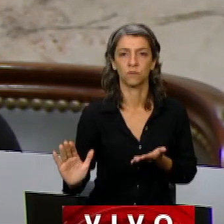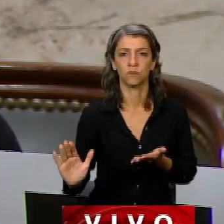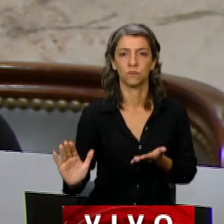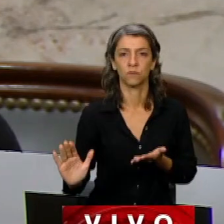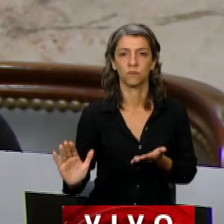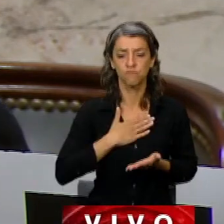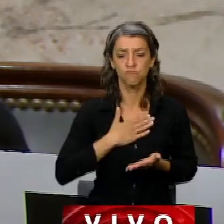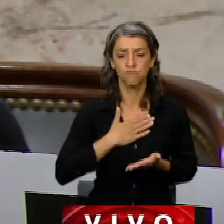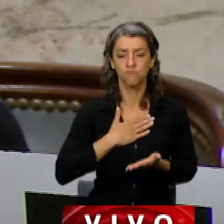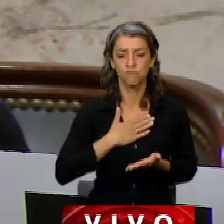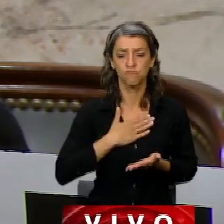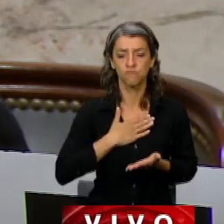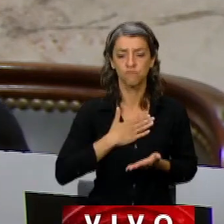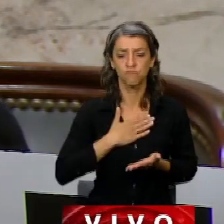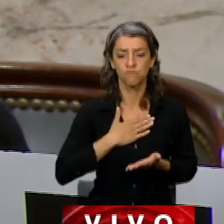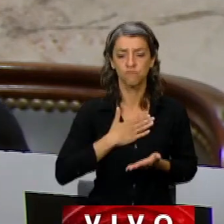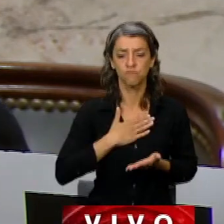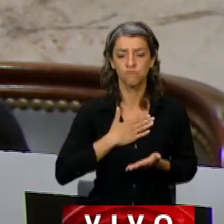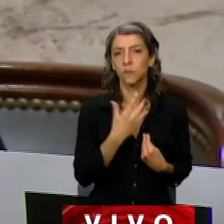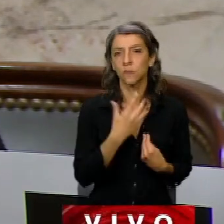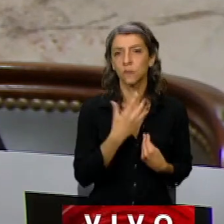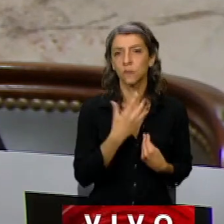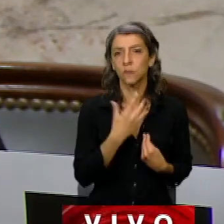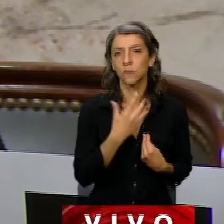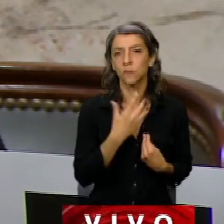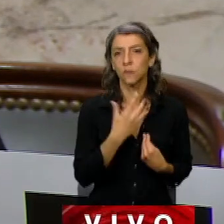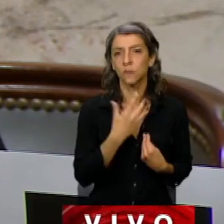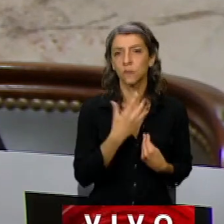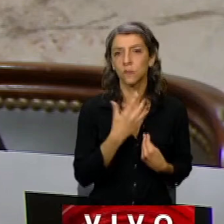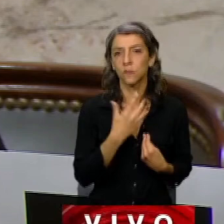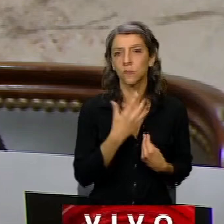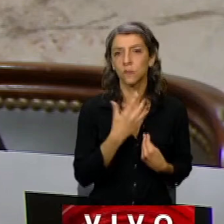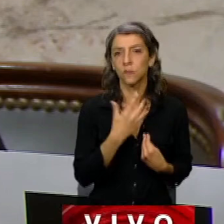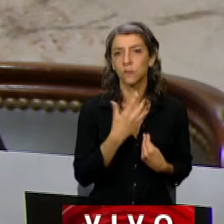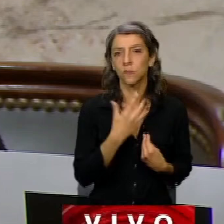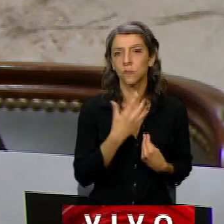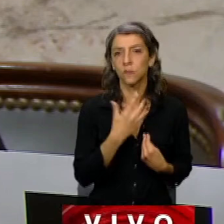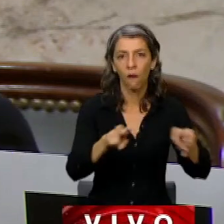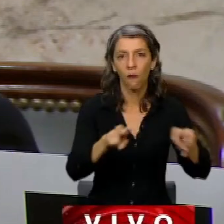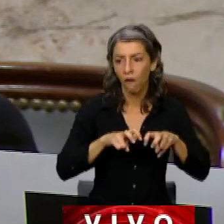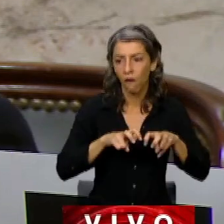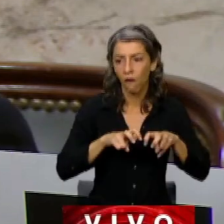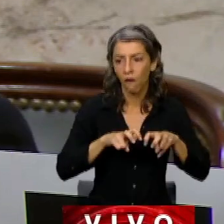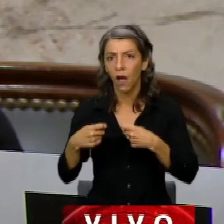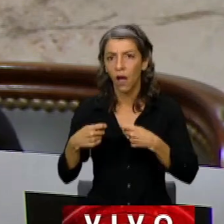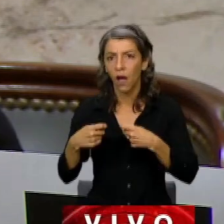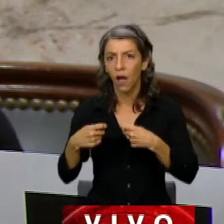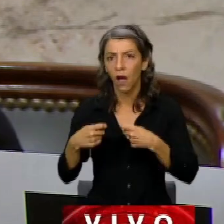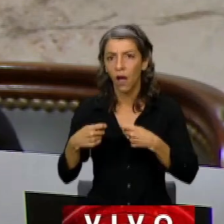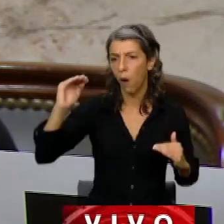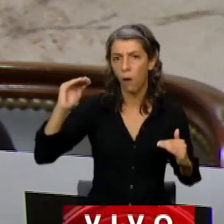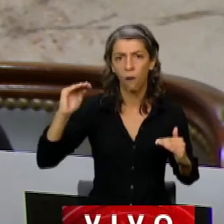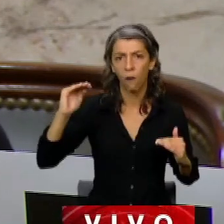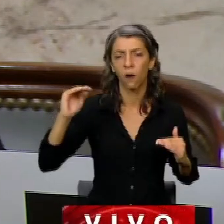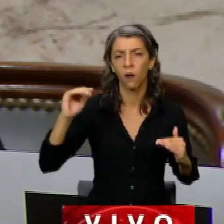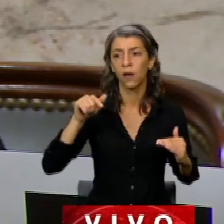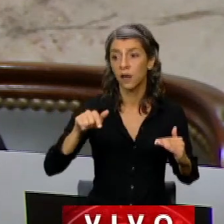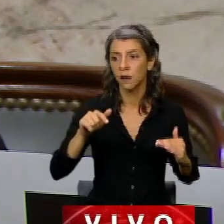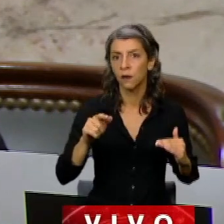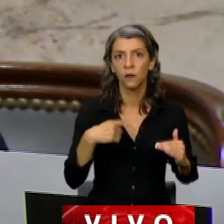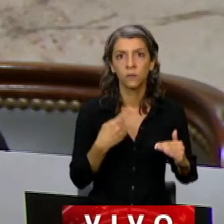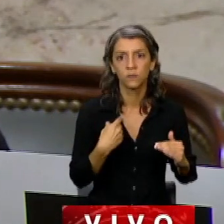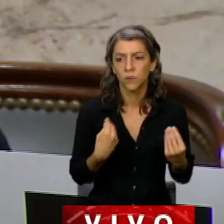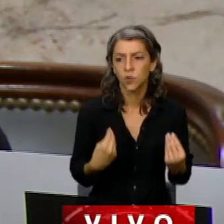moral, lo primero que hay que entender es que el déficit fiscal es inmoral, porque ese déficit hay que